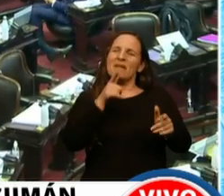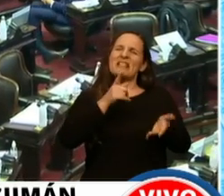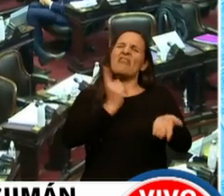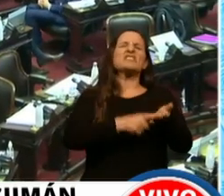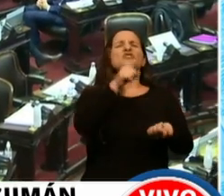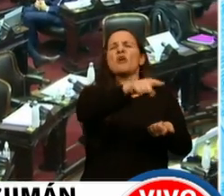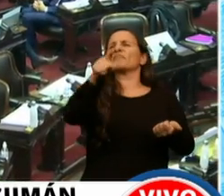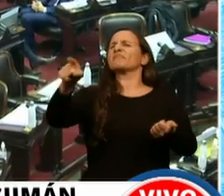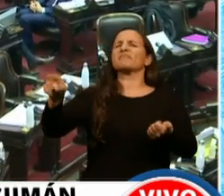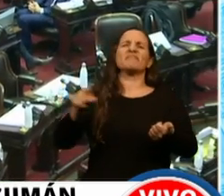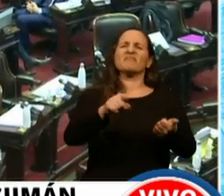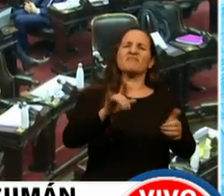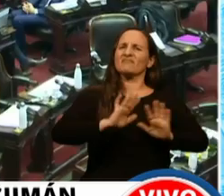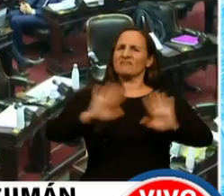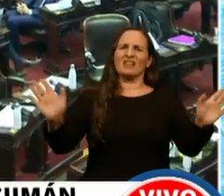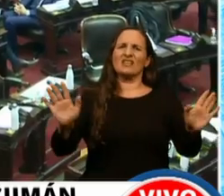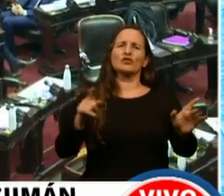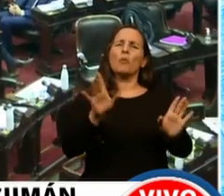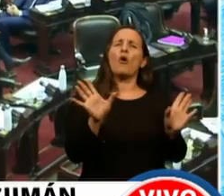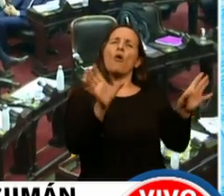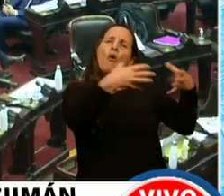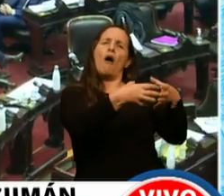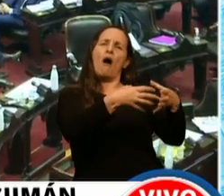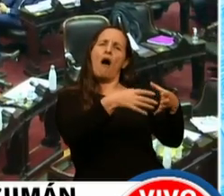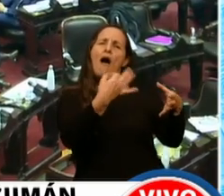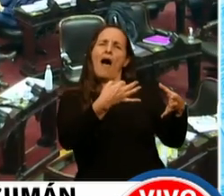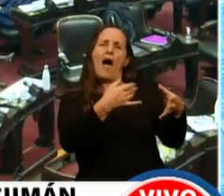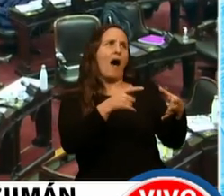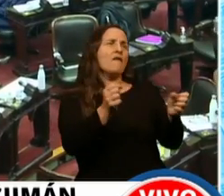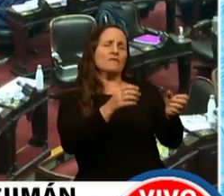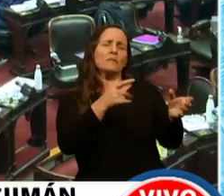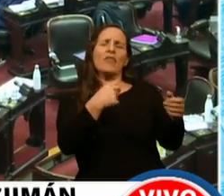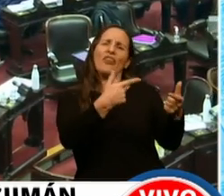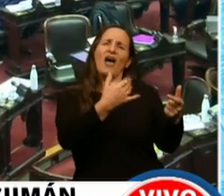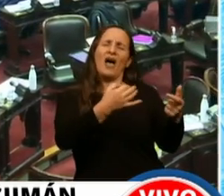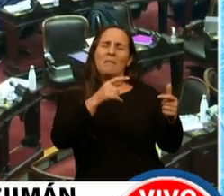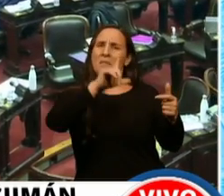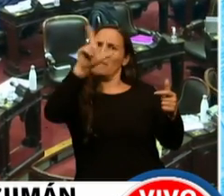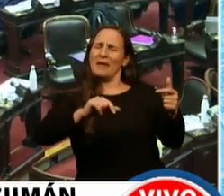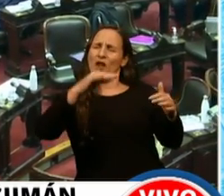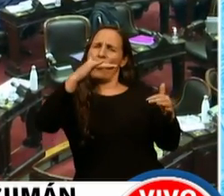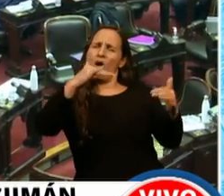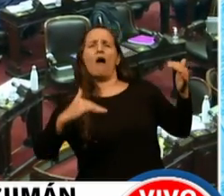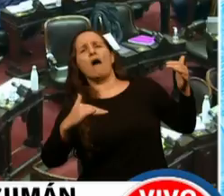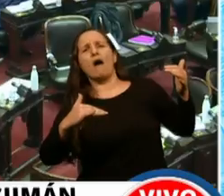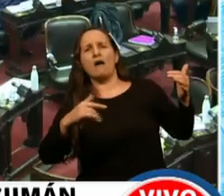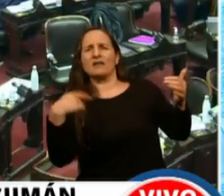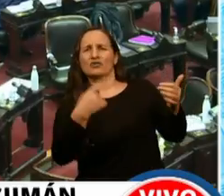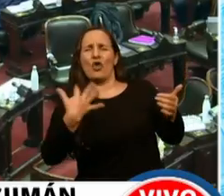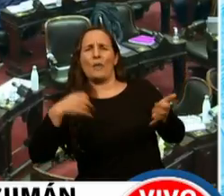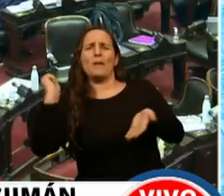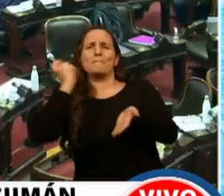creando un sector de privilegiados con el frío frente al resto del país que tendremos que pagar